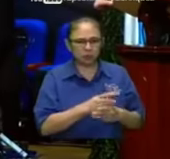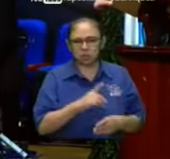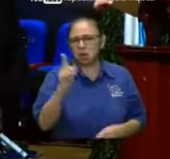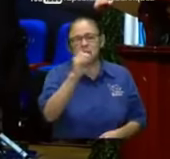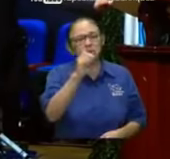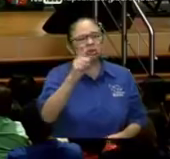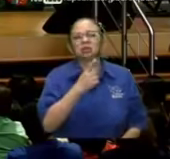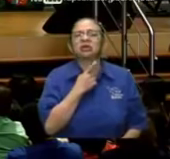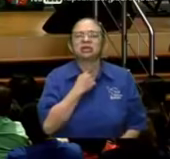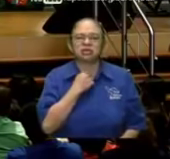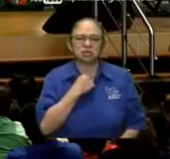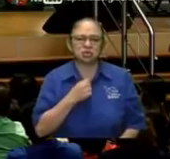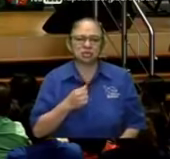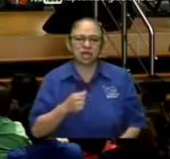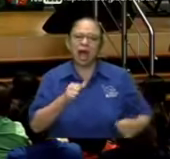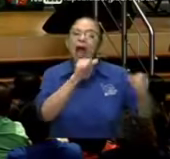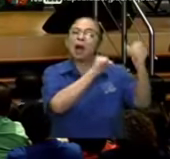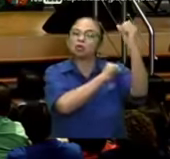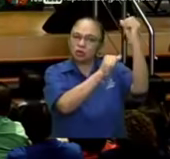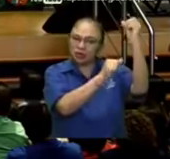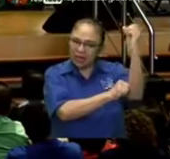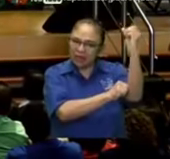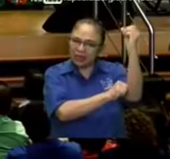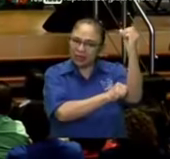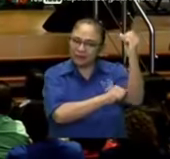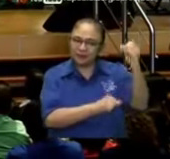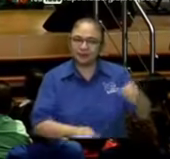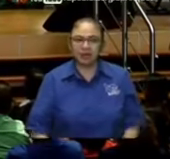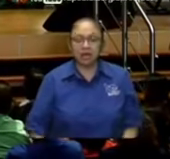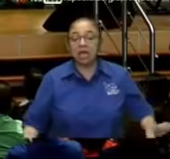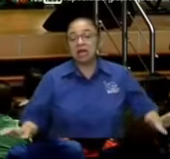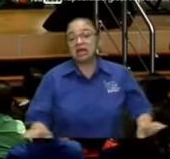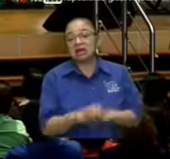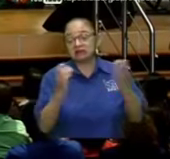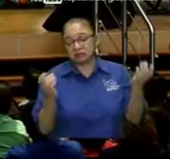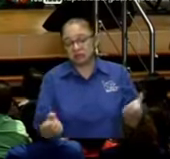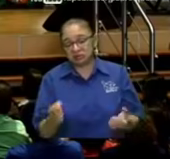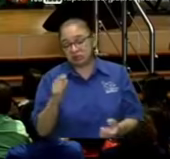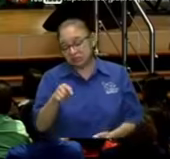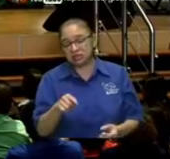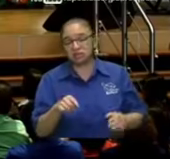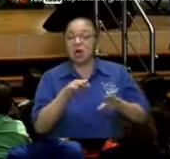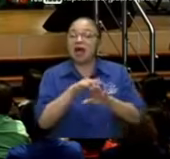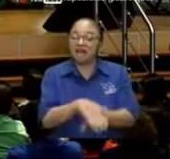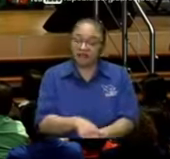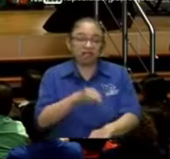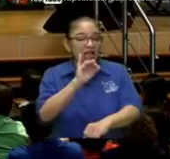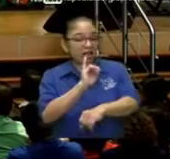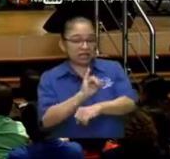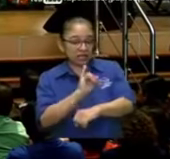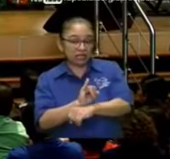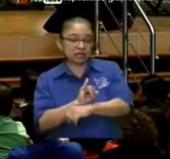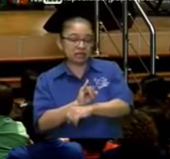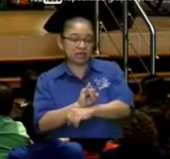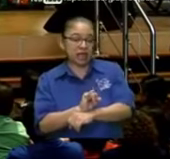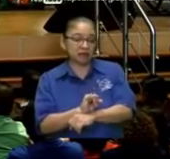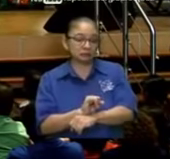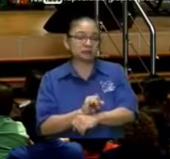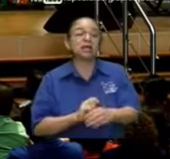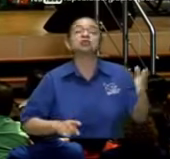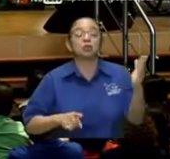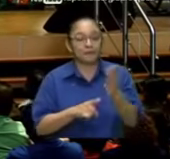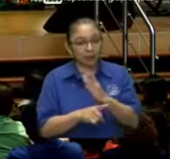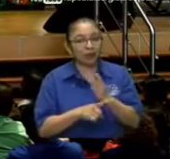reconocimiento de autoridad. Y entonces obviamente va a afectar a veces la iglesia, donde hay un problema de autoridad.